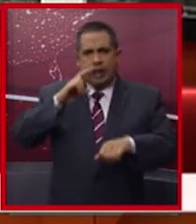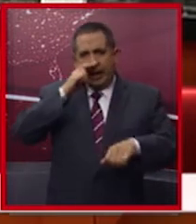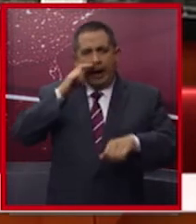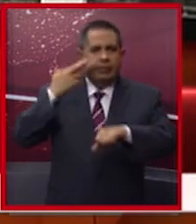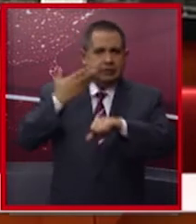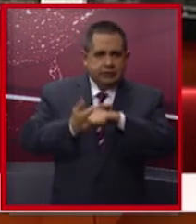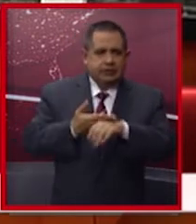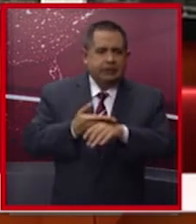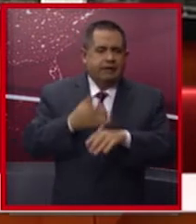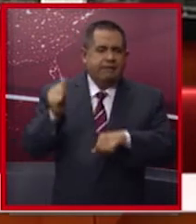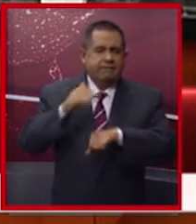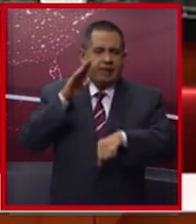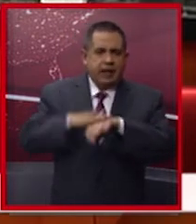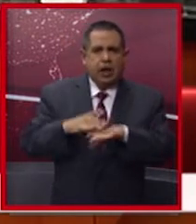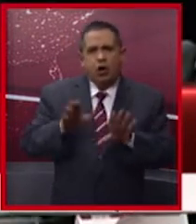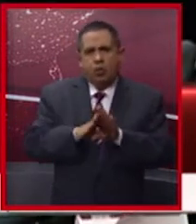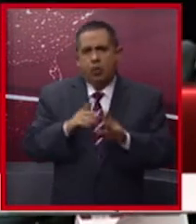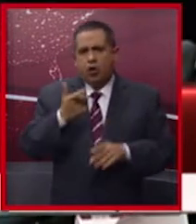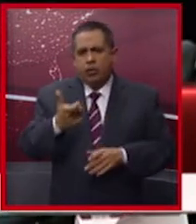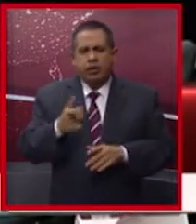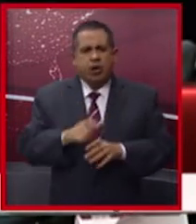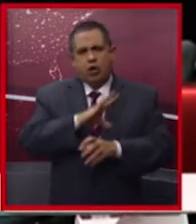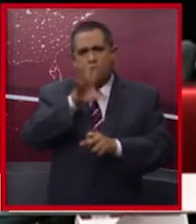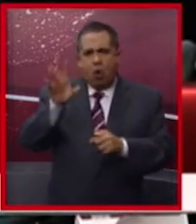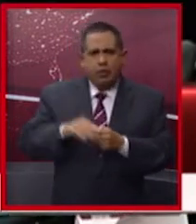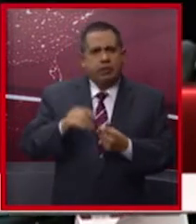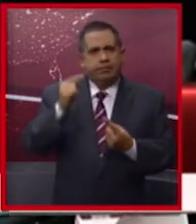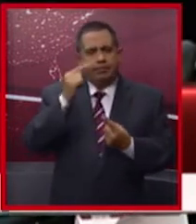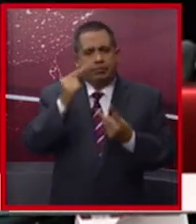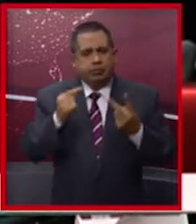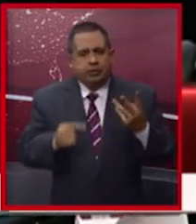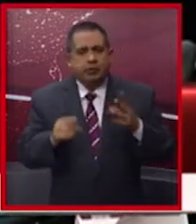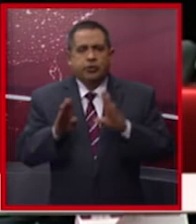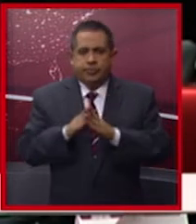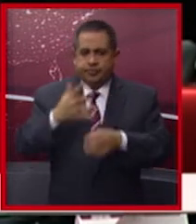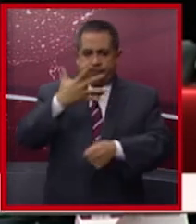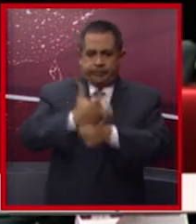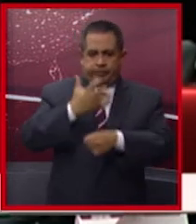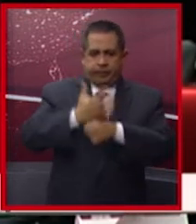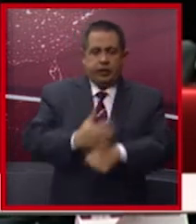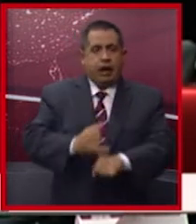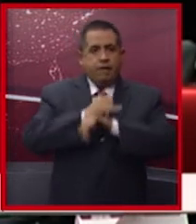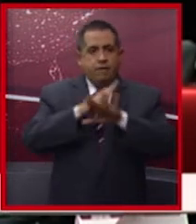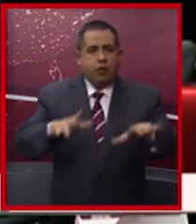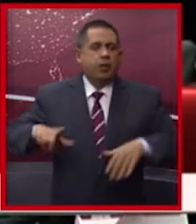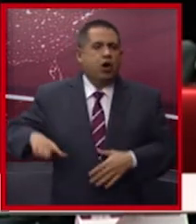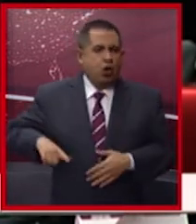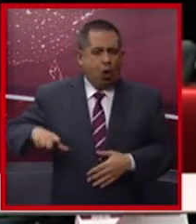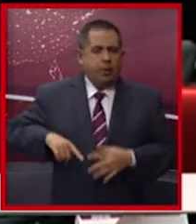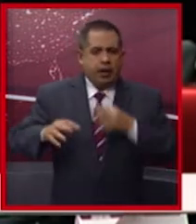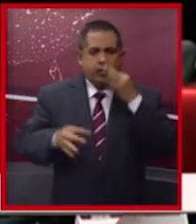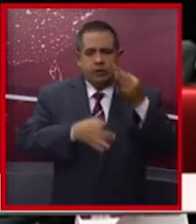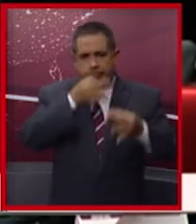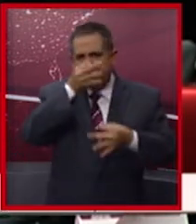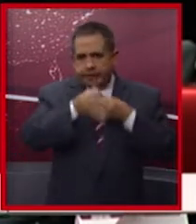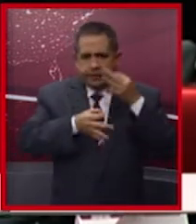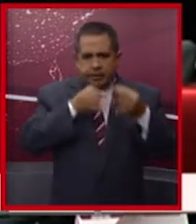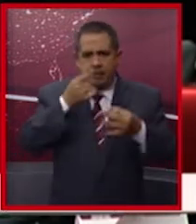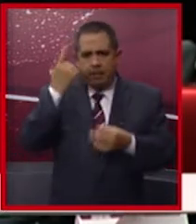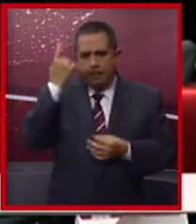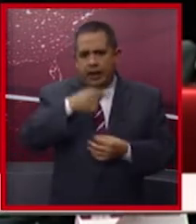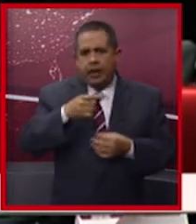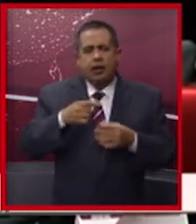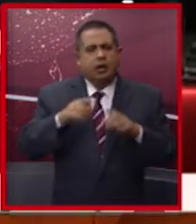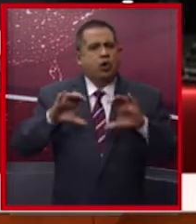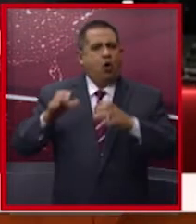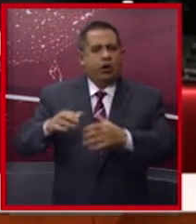en materia de política económica, todo lo que presentó el Ejecutivo en su quinto informe de gobierno al Congreso